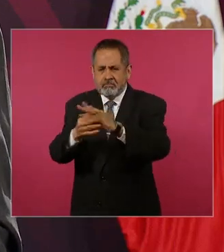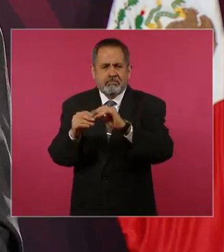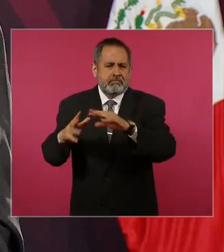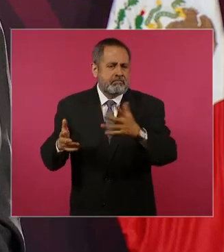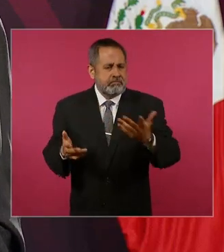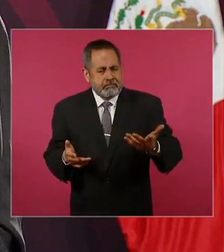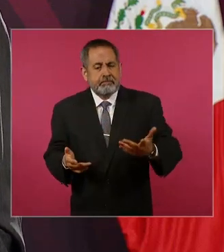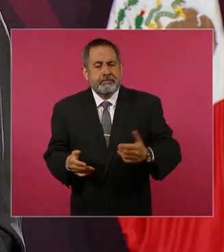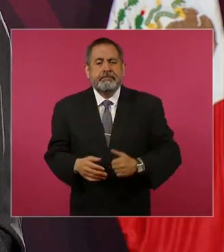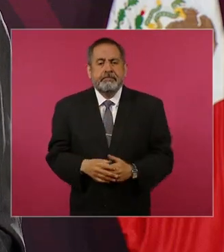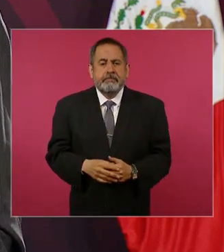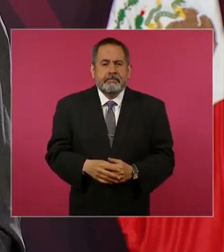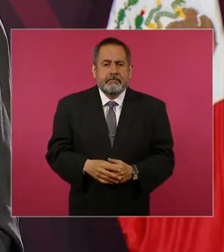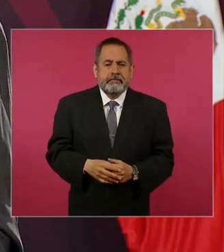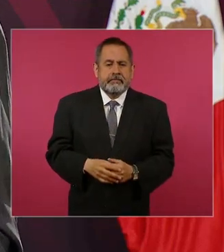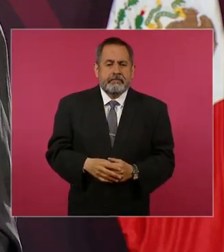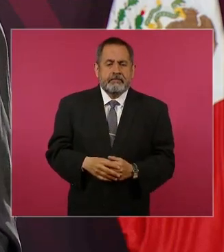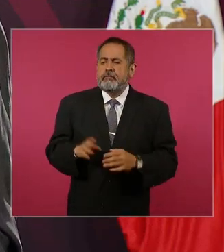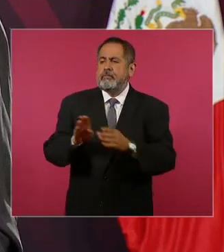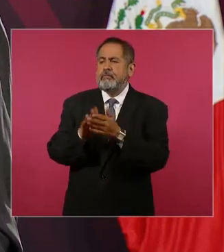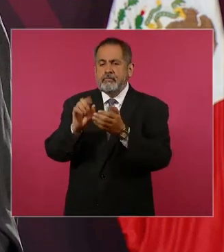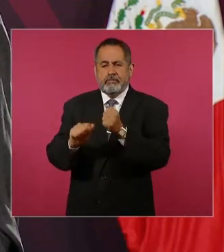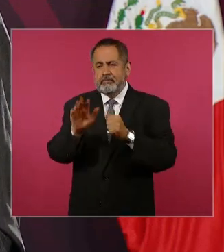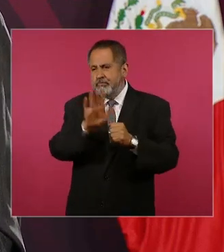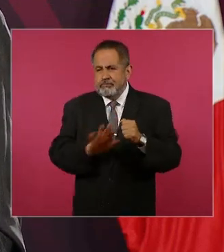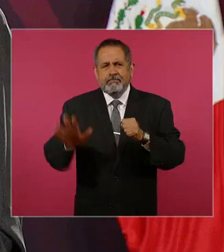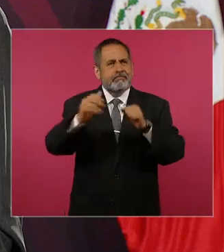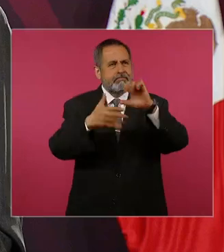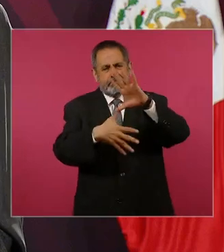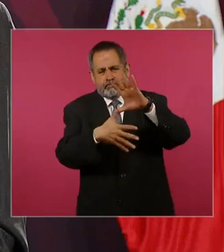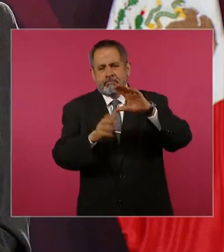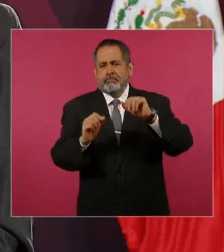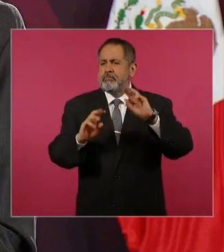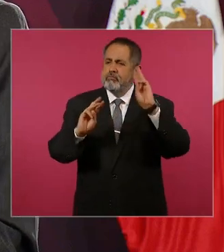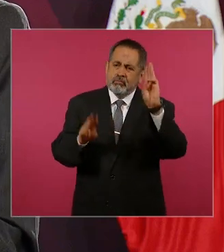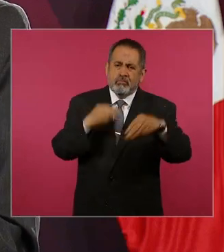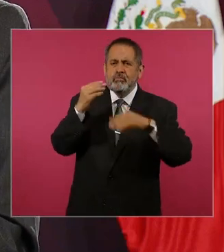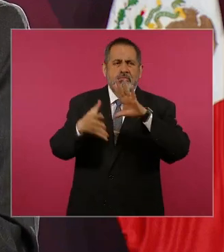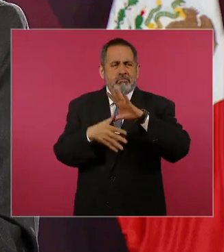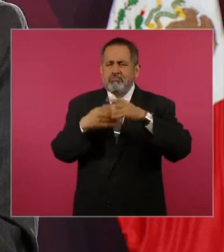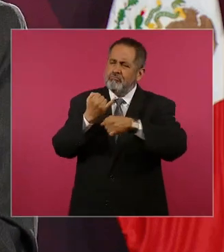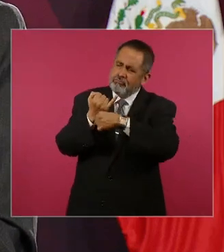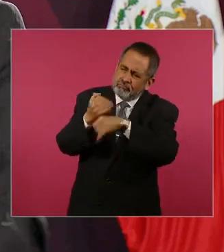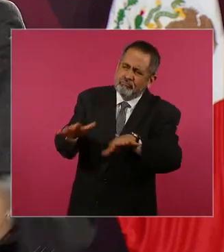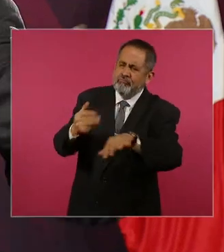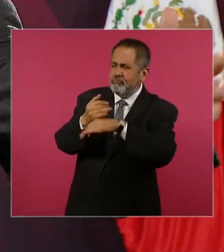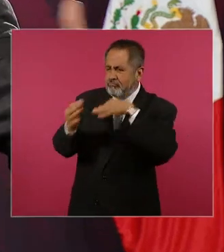cómo está el continente, cómo está el mundo.